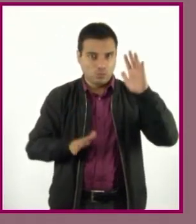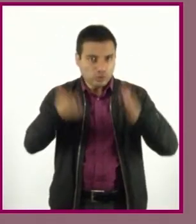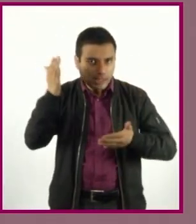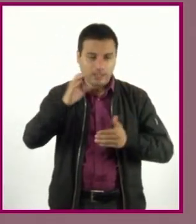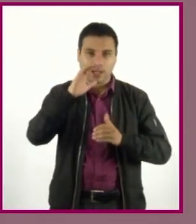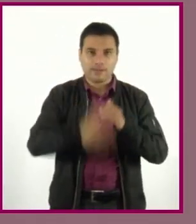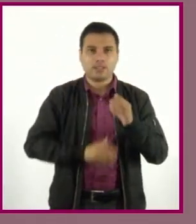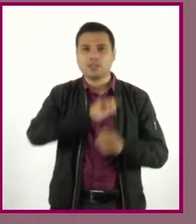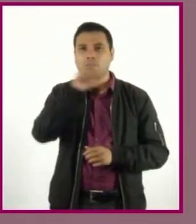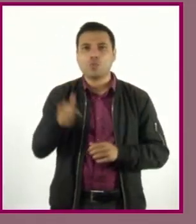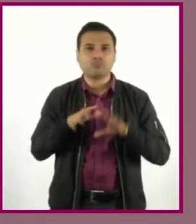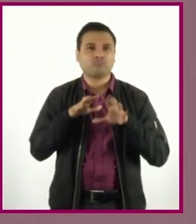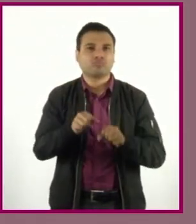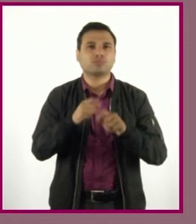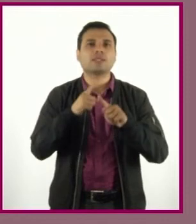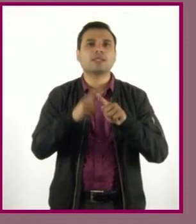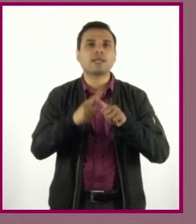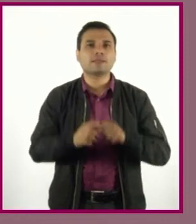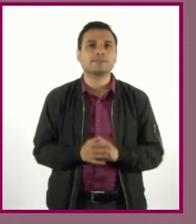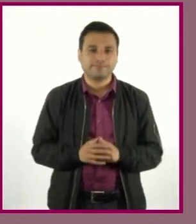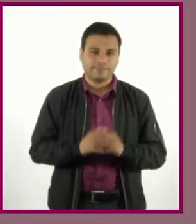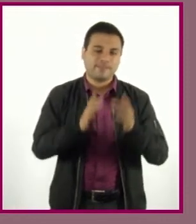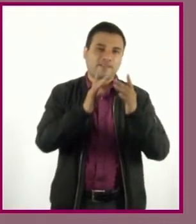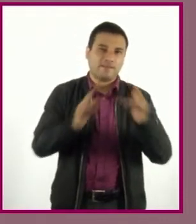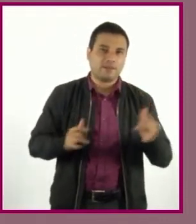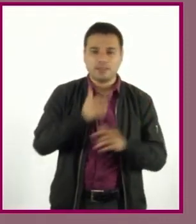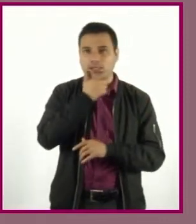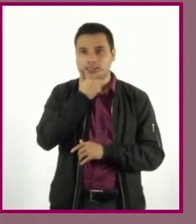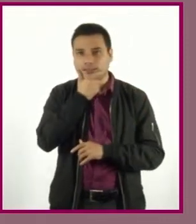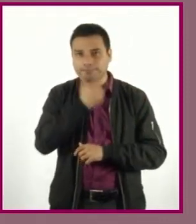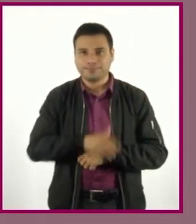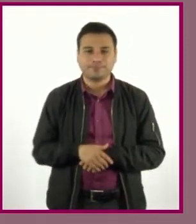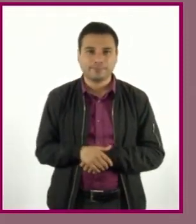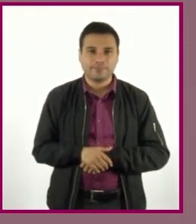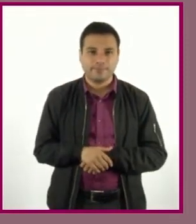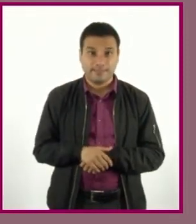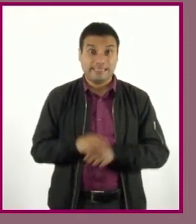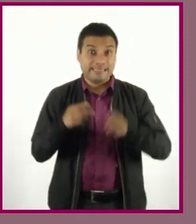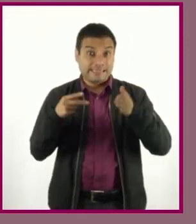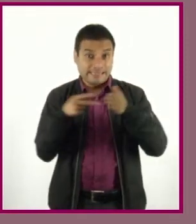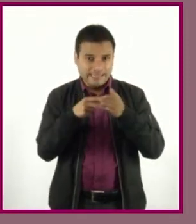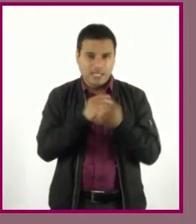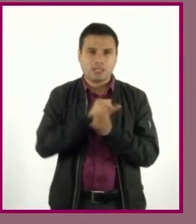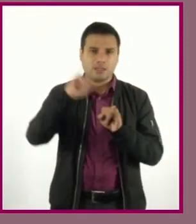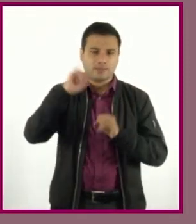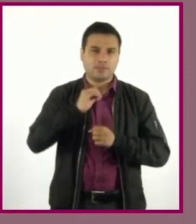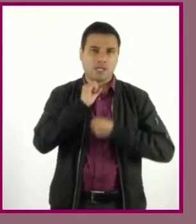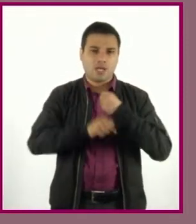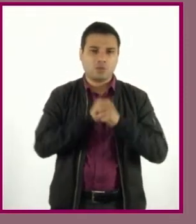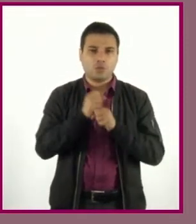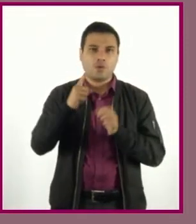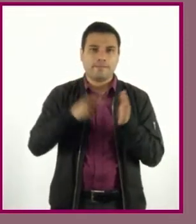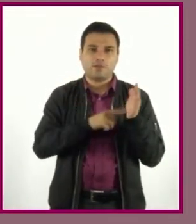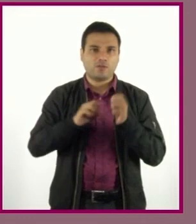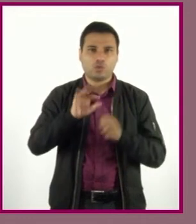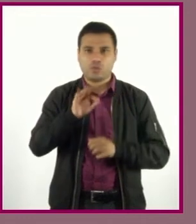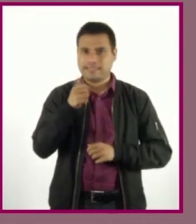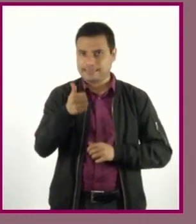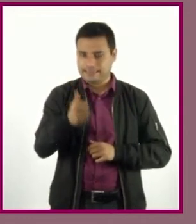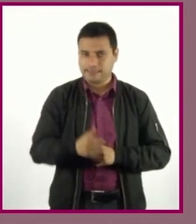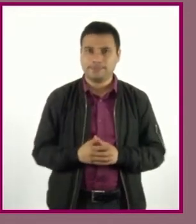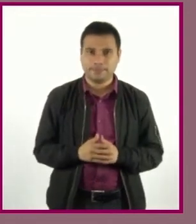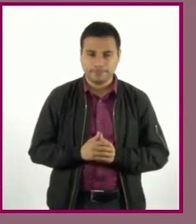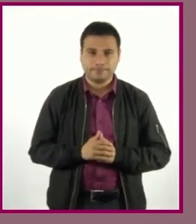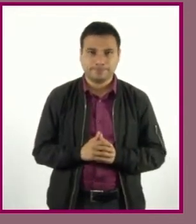quedó bajo el dominio de Gran Bretaña y Francia. Siria se independizó de este último en